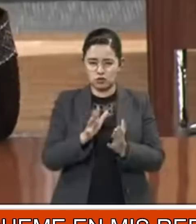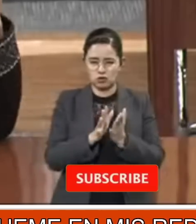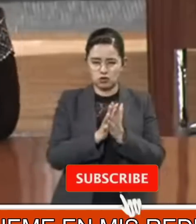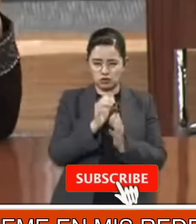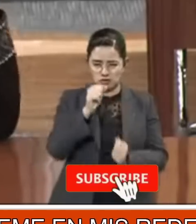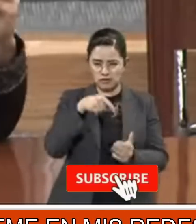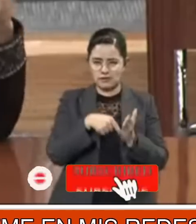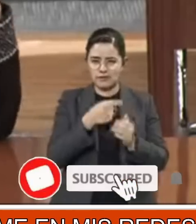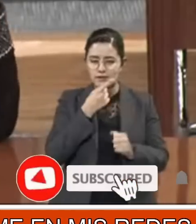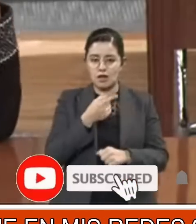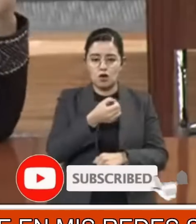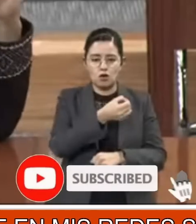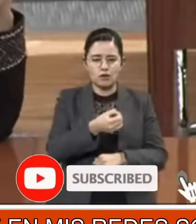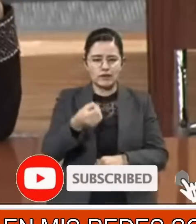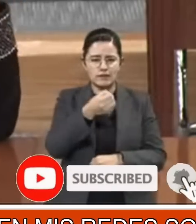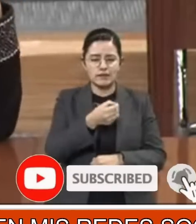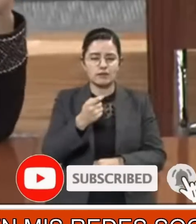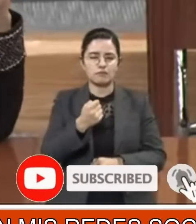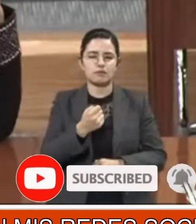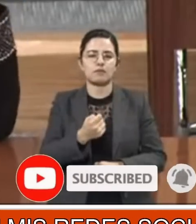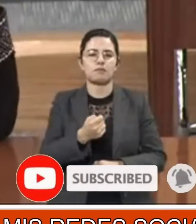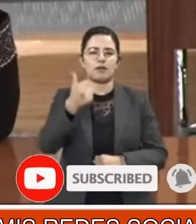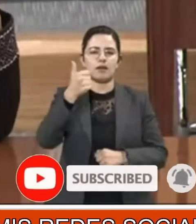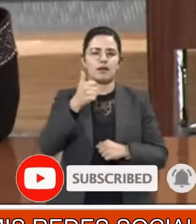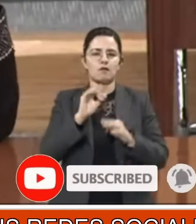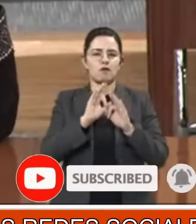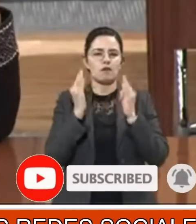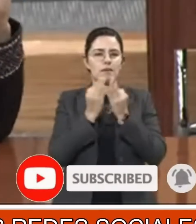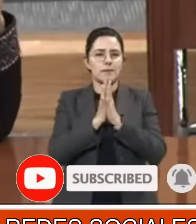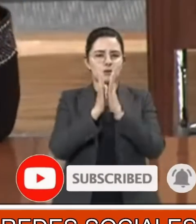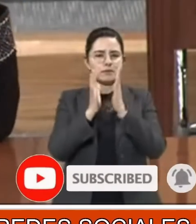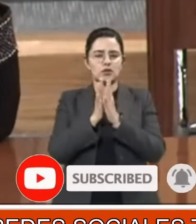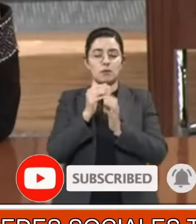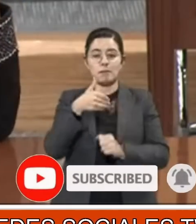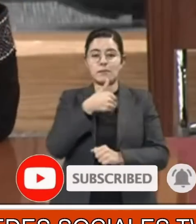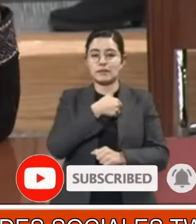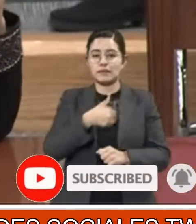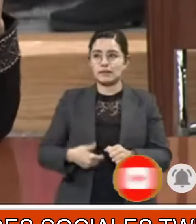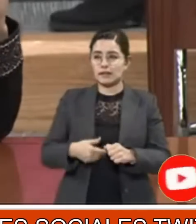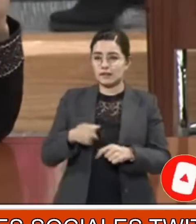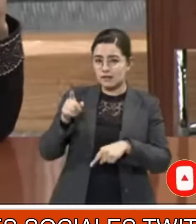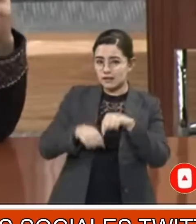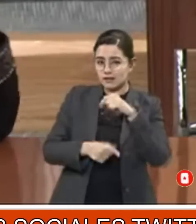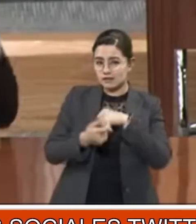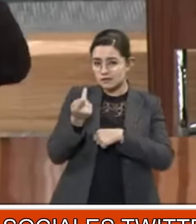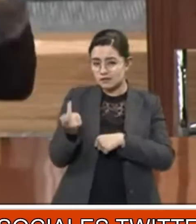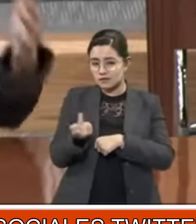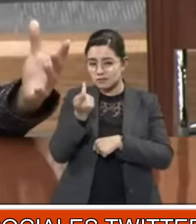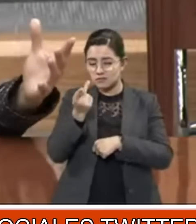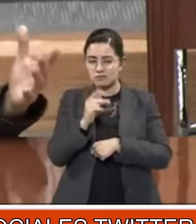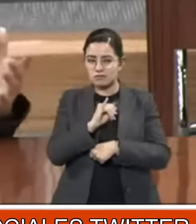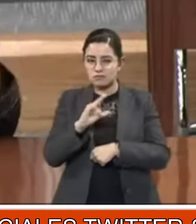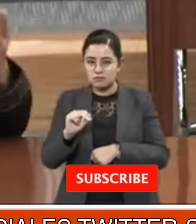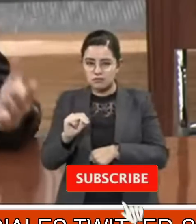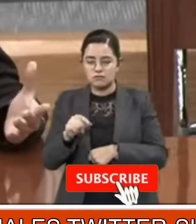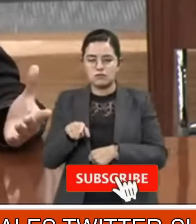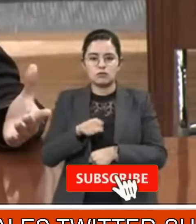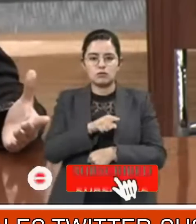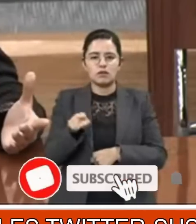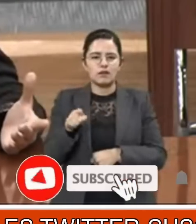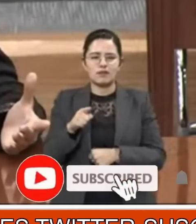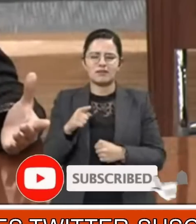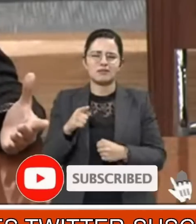Diputados les aprobó un presupuesto de 19,000 millones. En un año donde, por cierto, no hubo elecciones